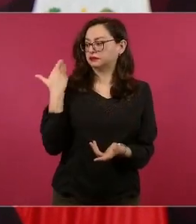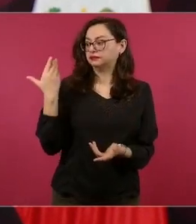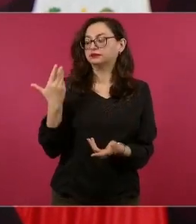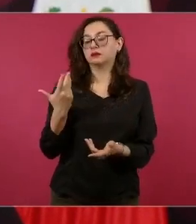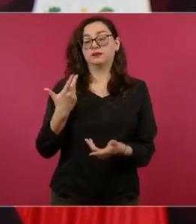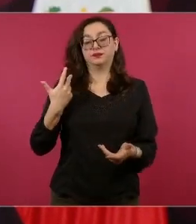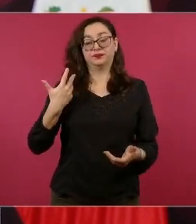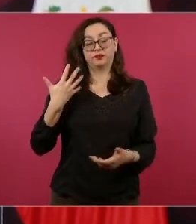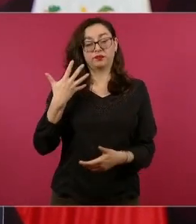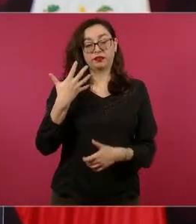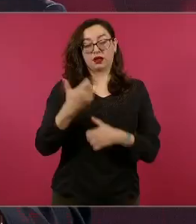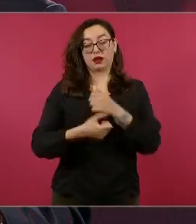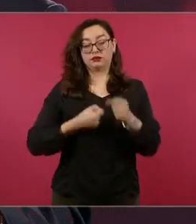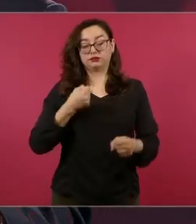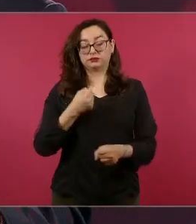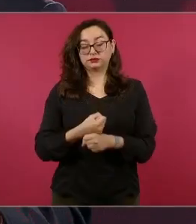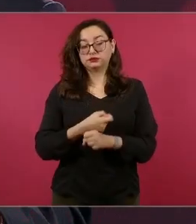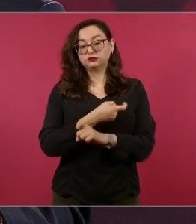de mentiras